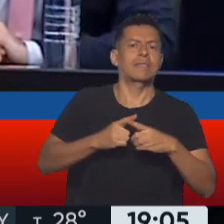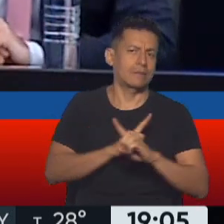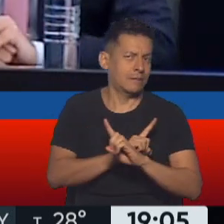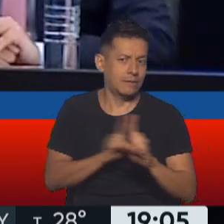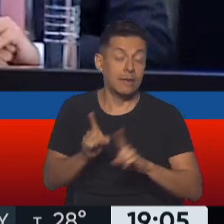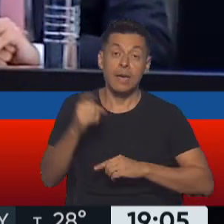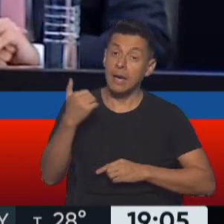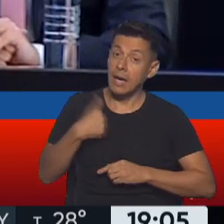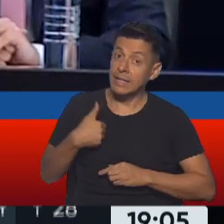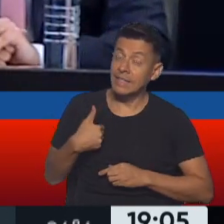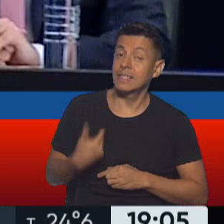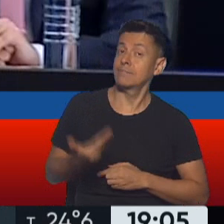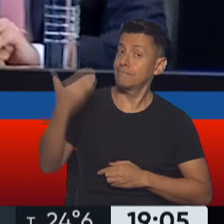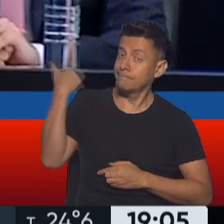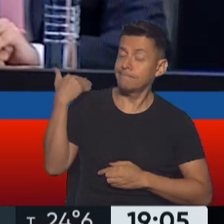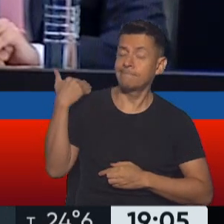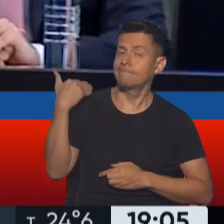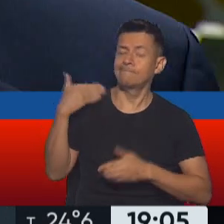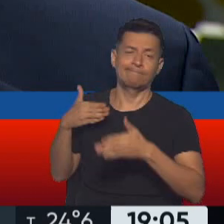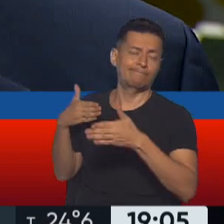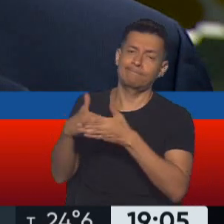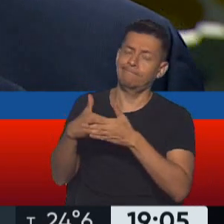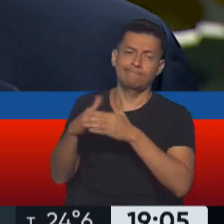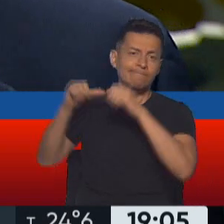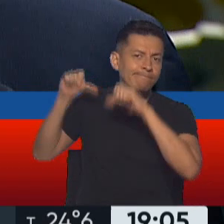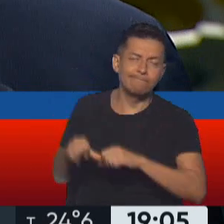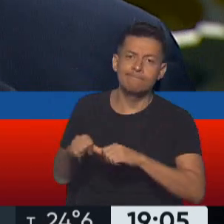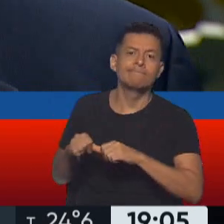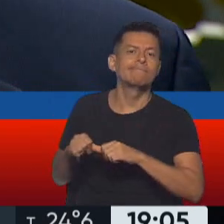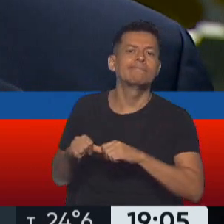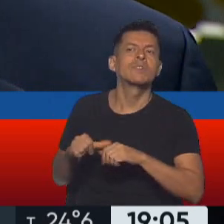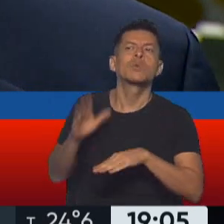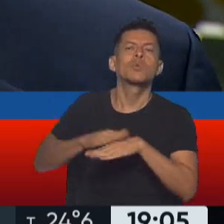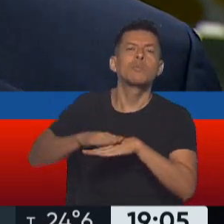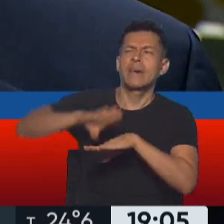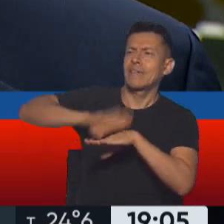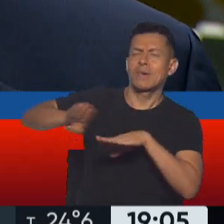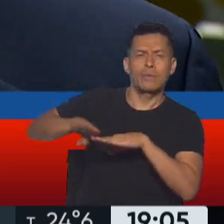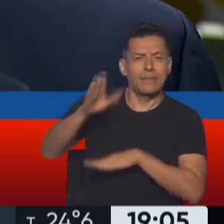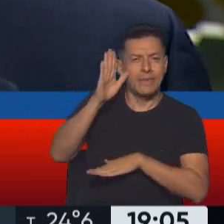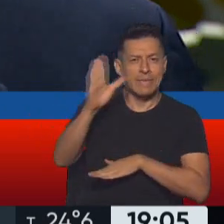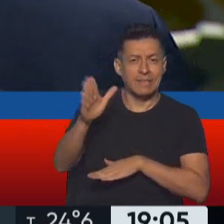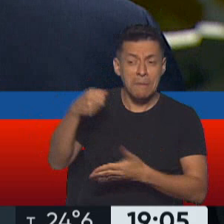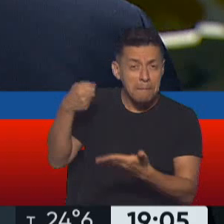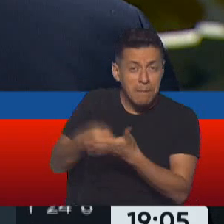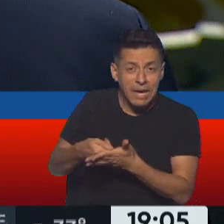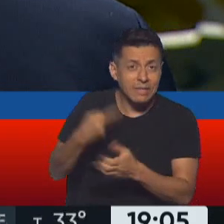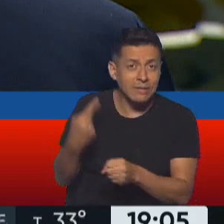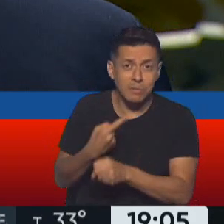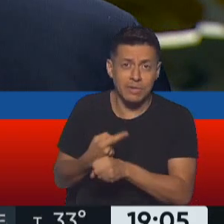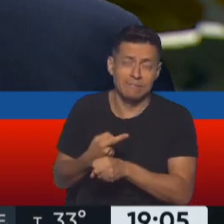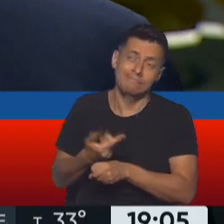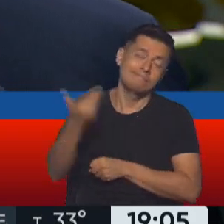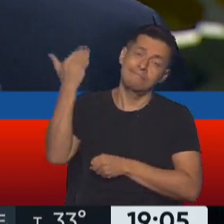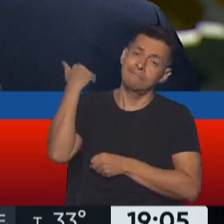fue llevada a una situación de inviabilidad absoluta volvía de un endeudamiento insostenible como el que se